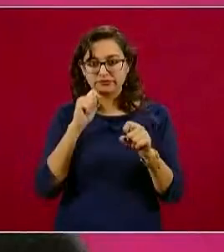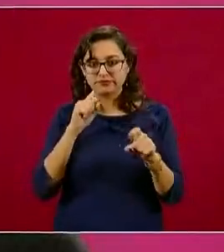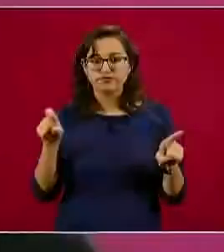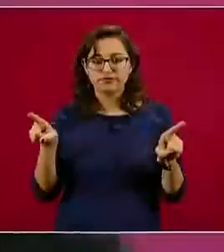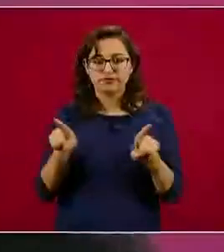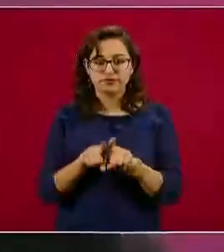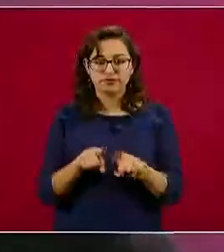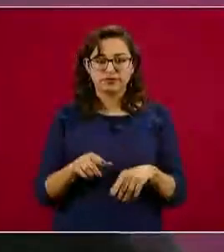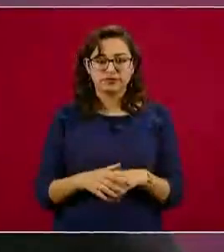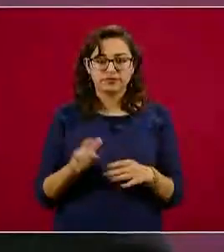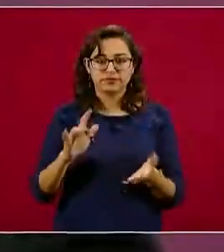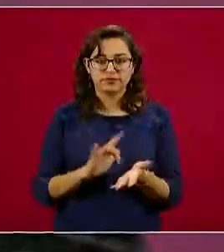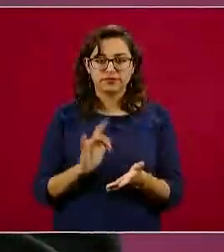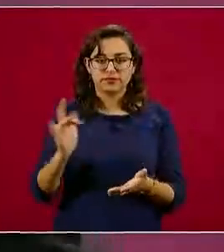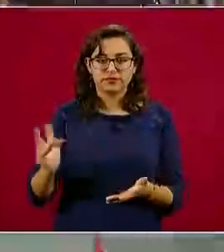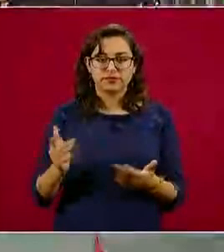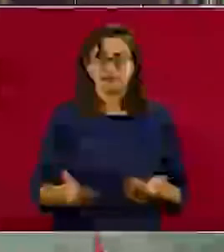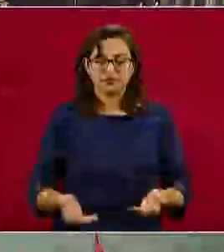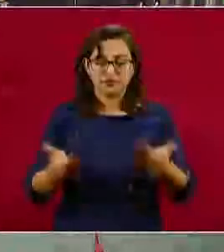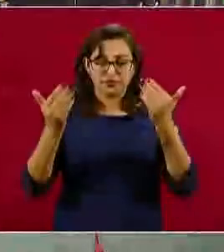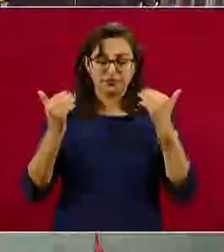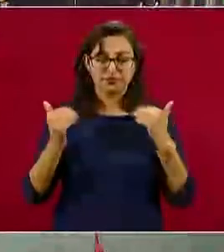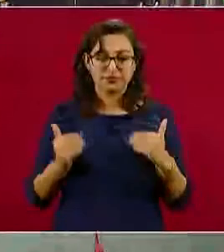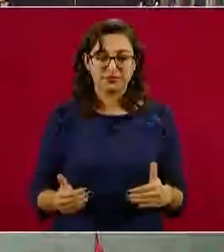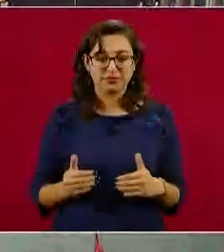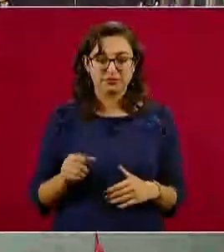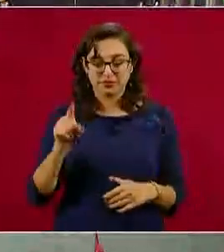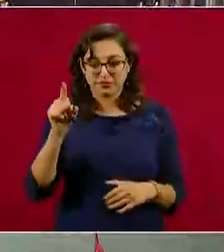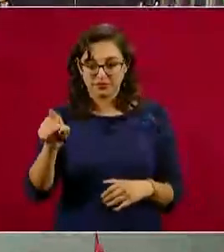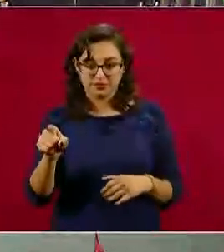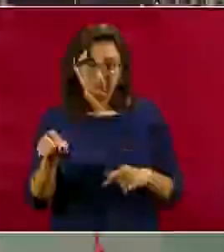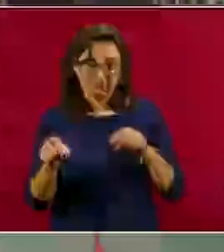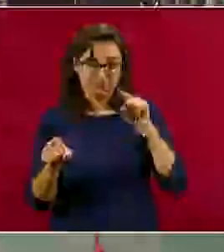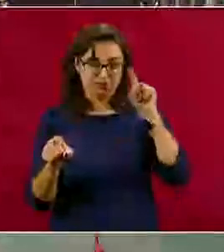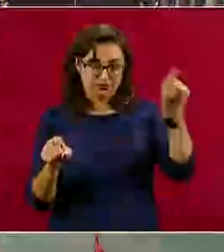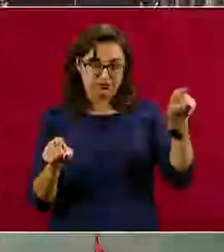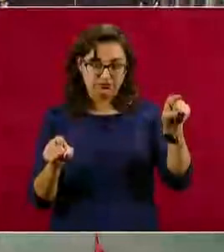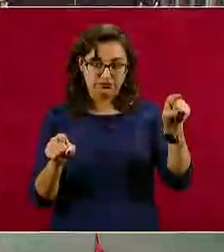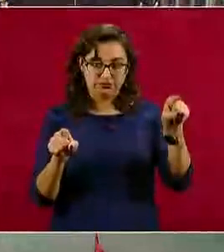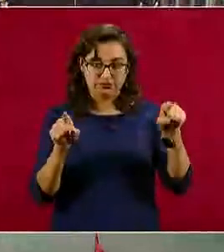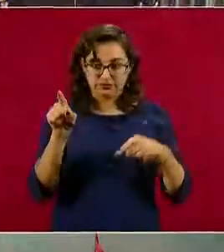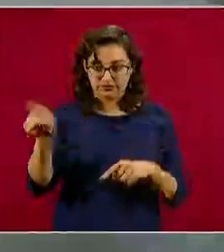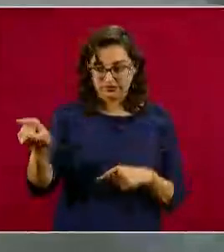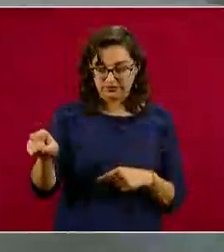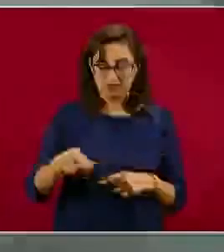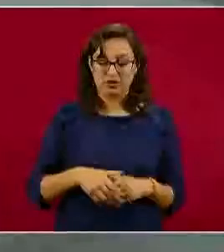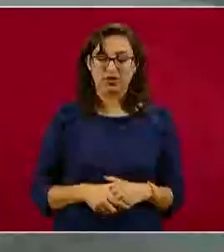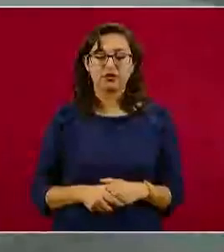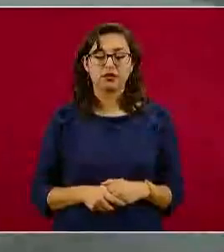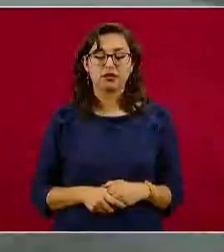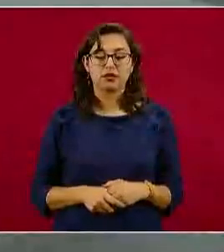estudio. Gracias. Vamos a empezar allá con usted, luego Demán Duarte y nos seguimos por acá.